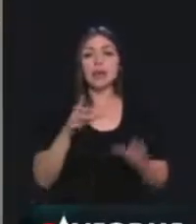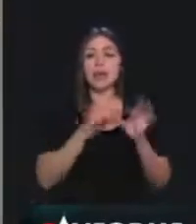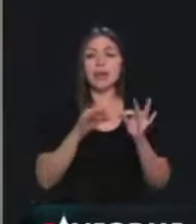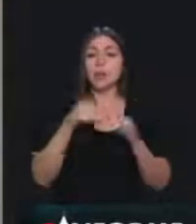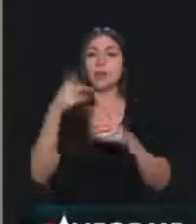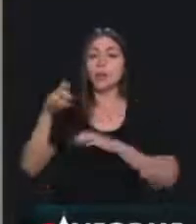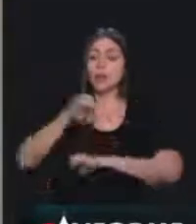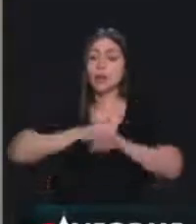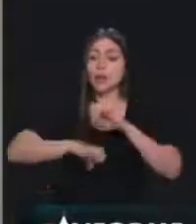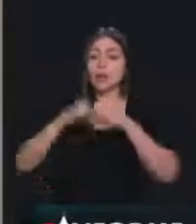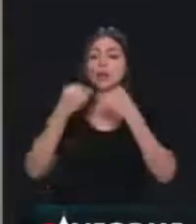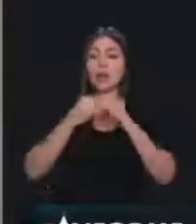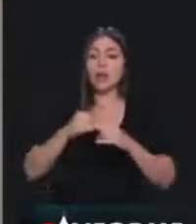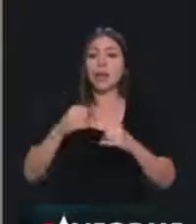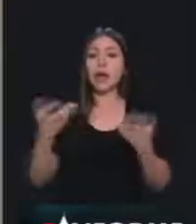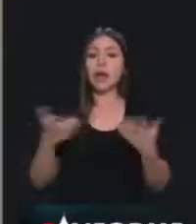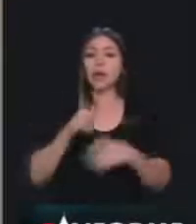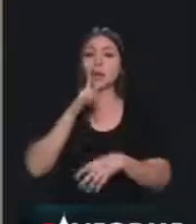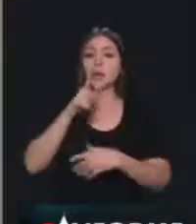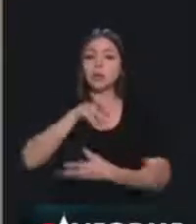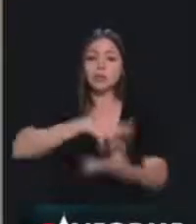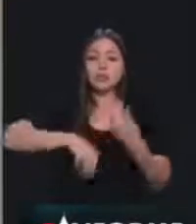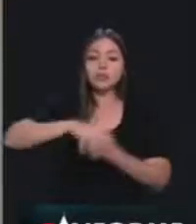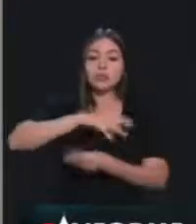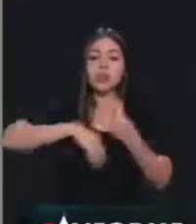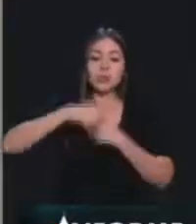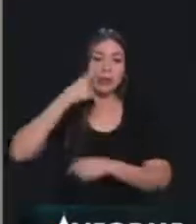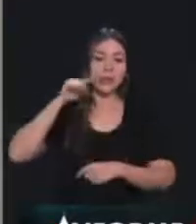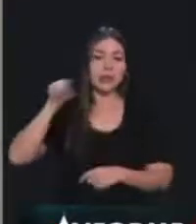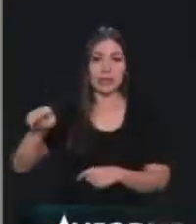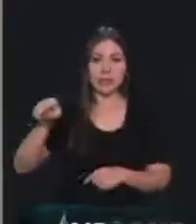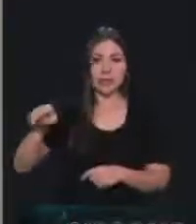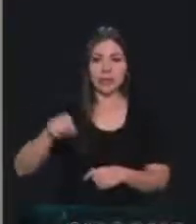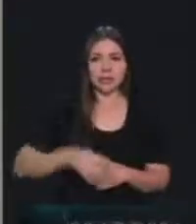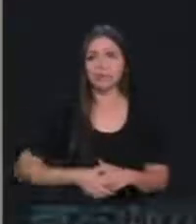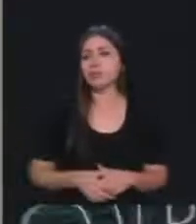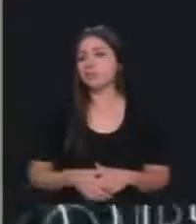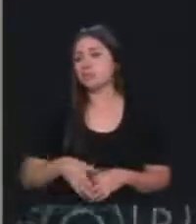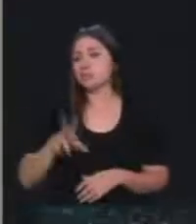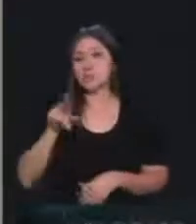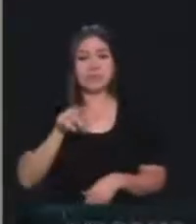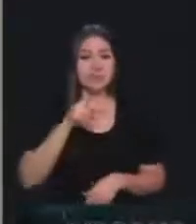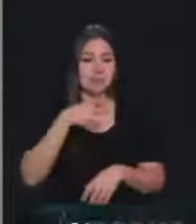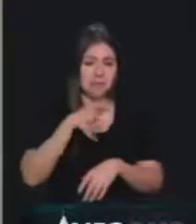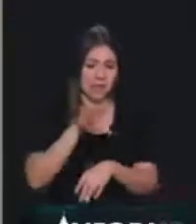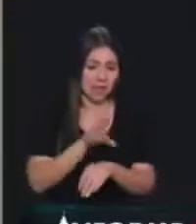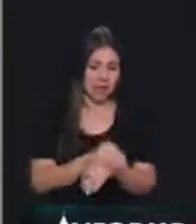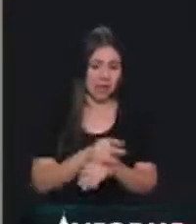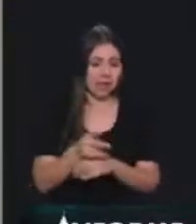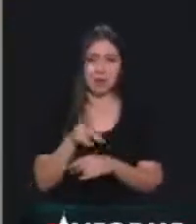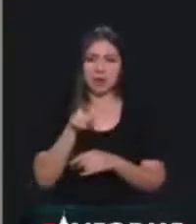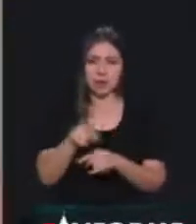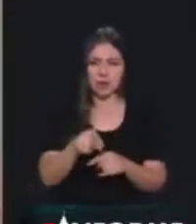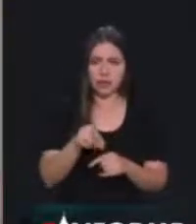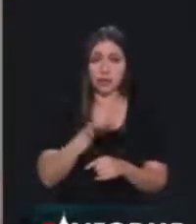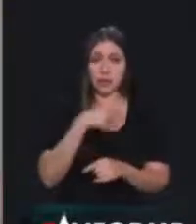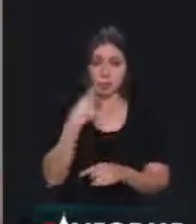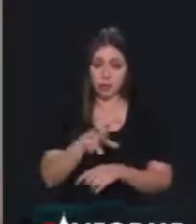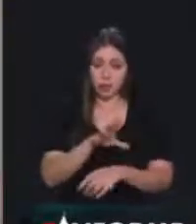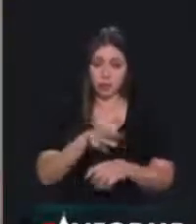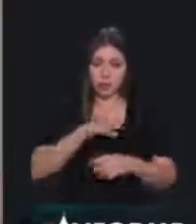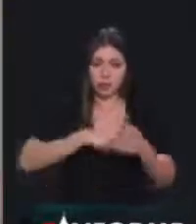vas a consumir para ti. Ah, no, le dijeron, en el mismo permiso viene que les vendas